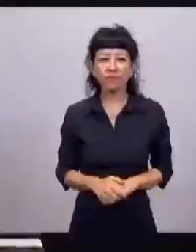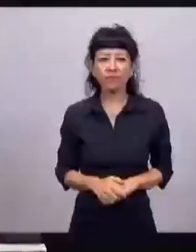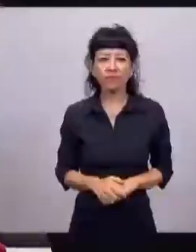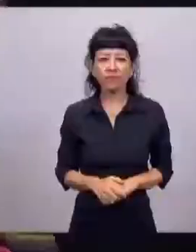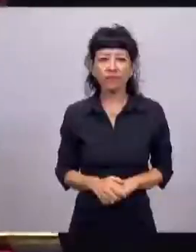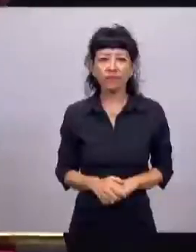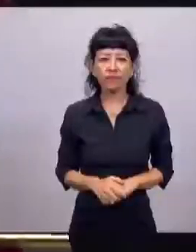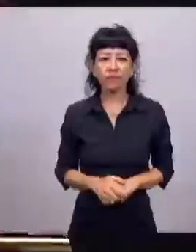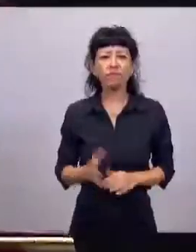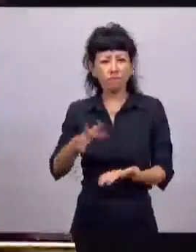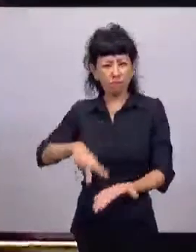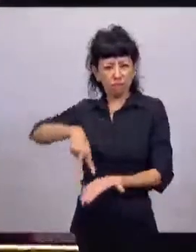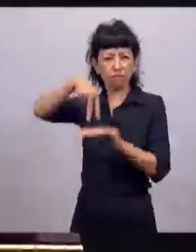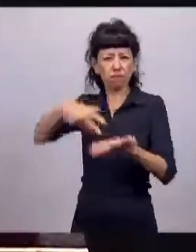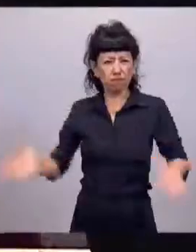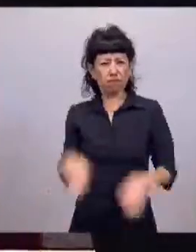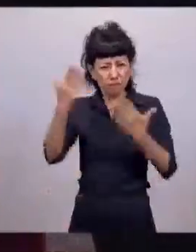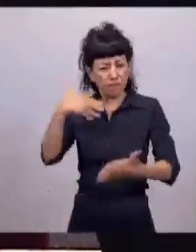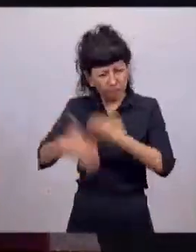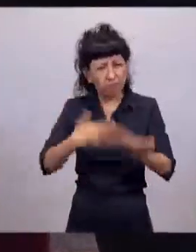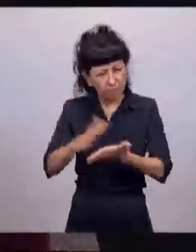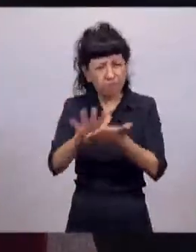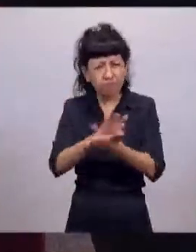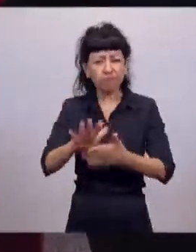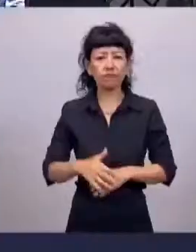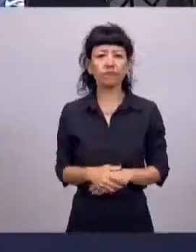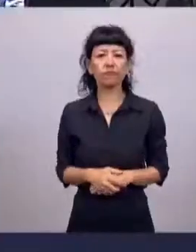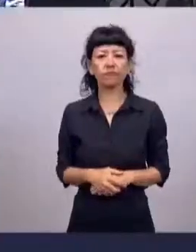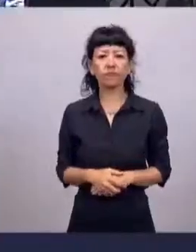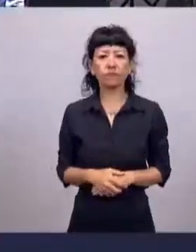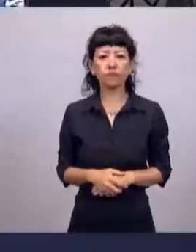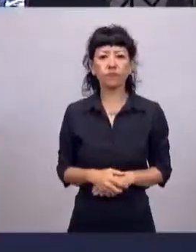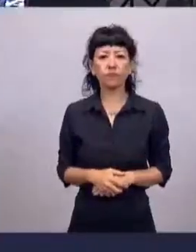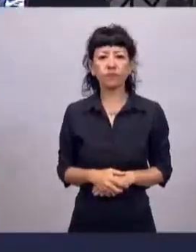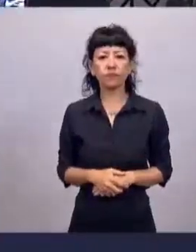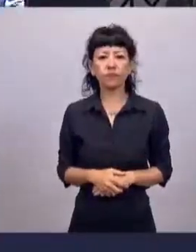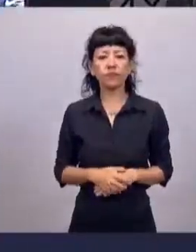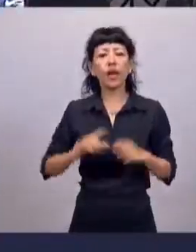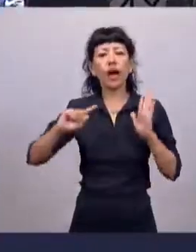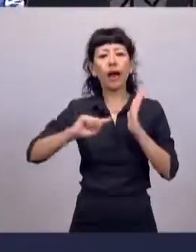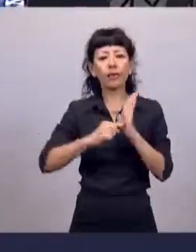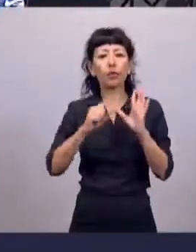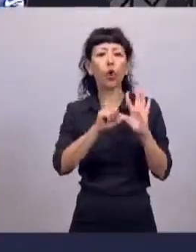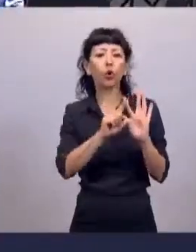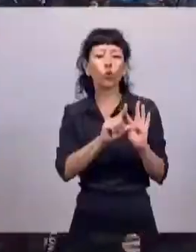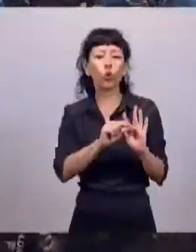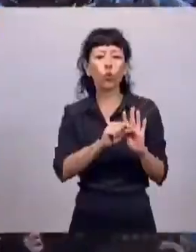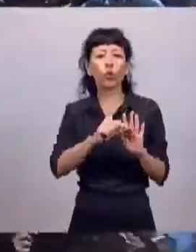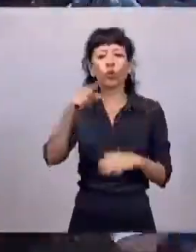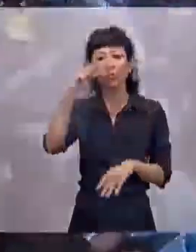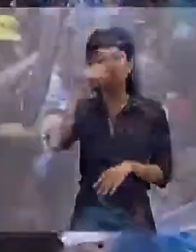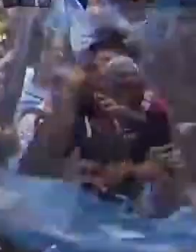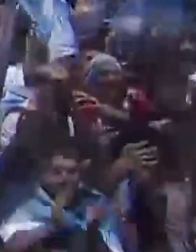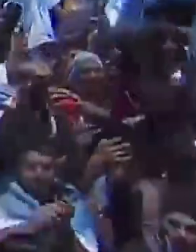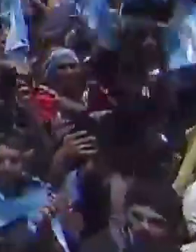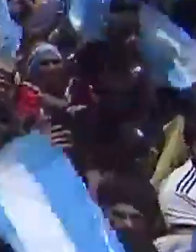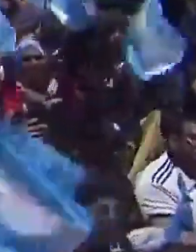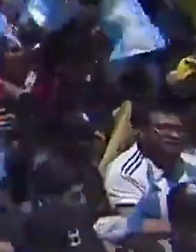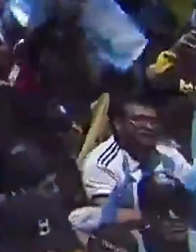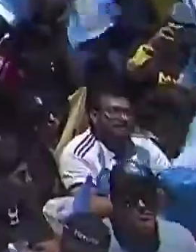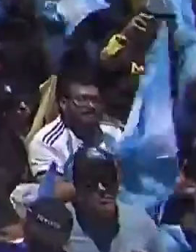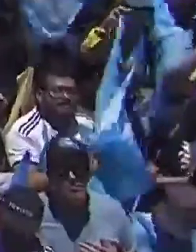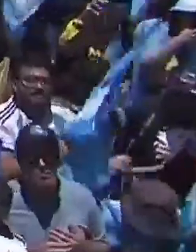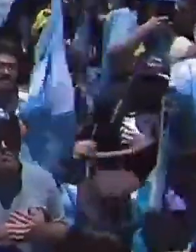Conforme a ponerse de pie, que vamos a salir. Por el artículo 75 de la ley